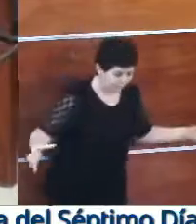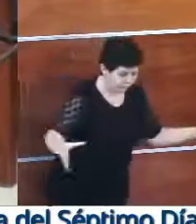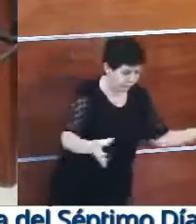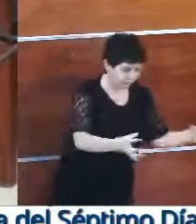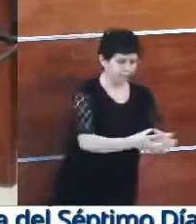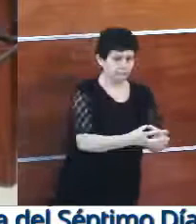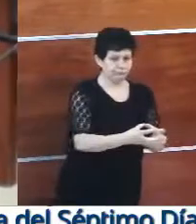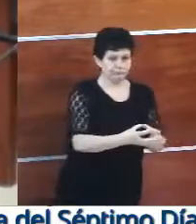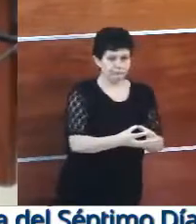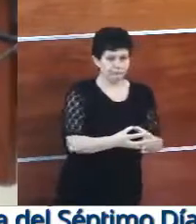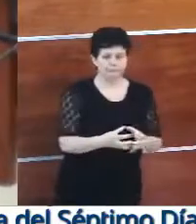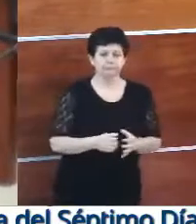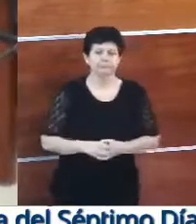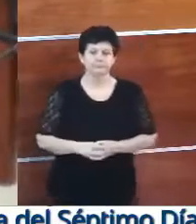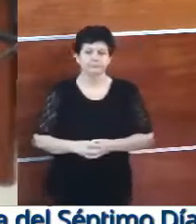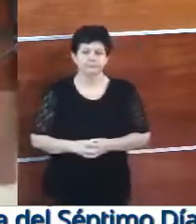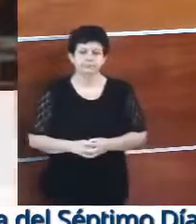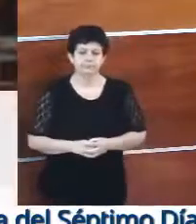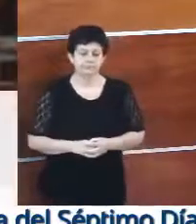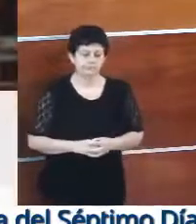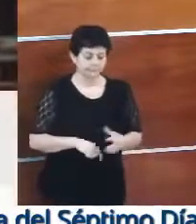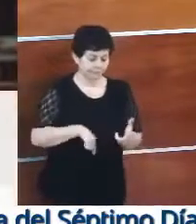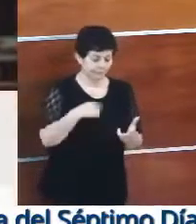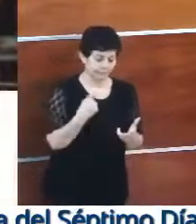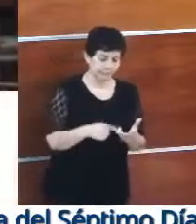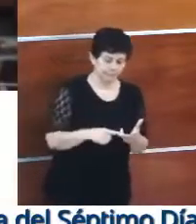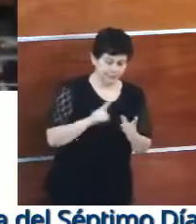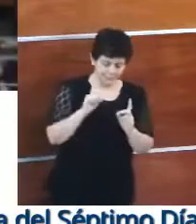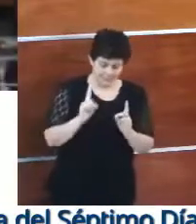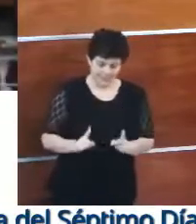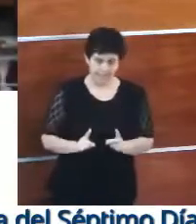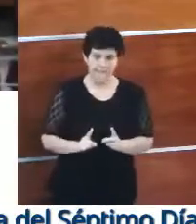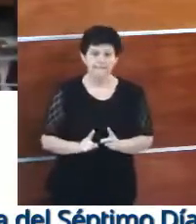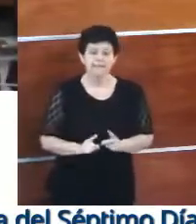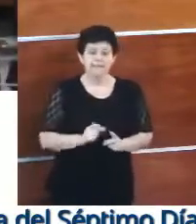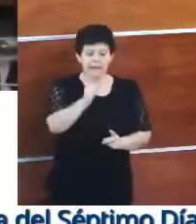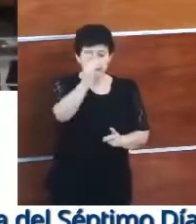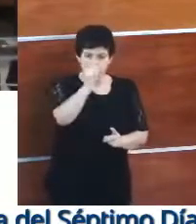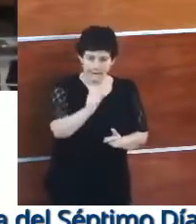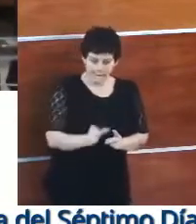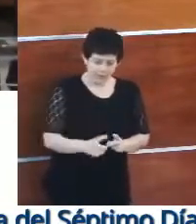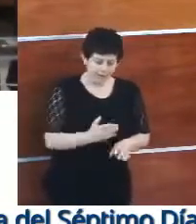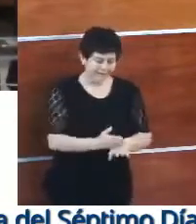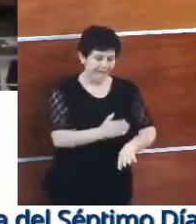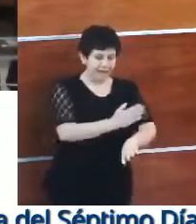los polluelos. Viene a resucitar a los muertos en Cristo.